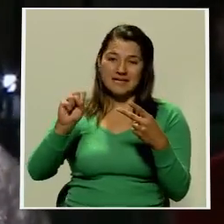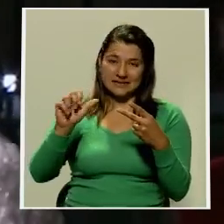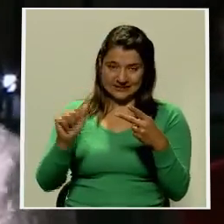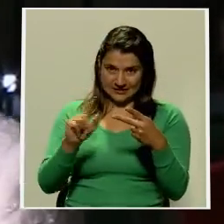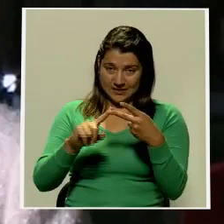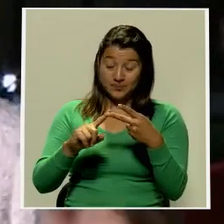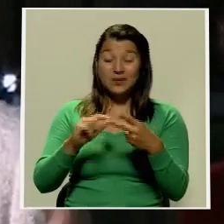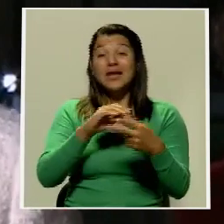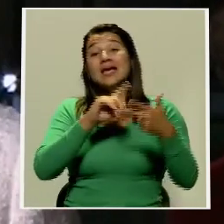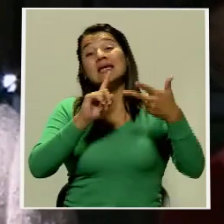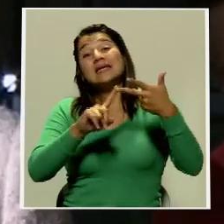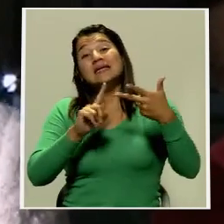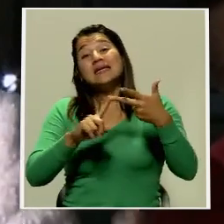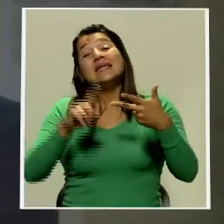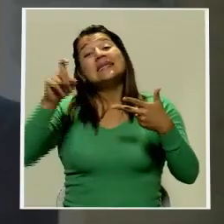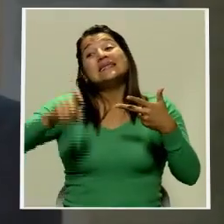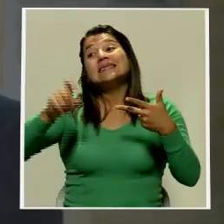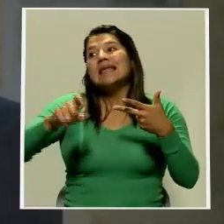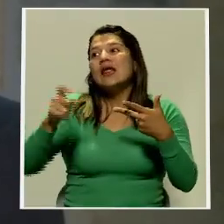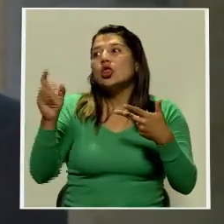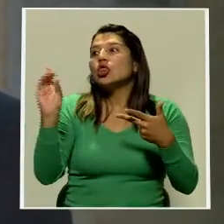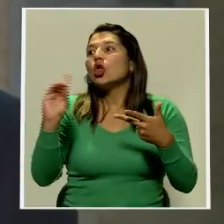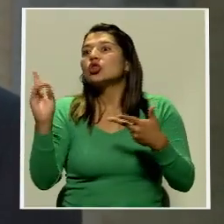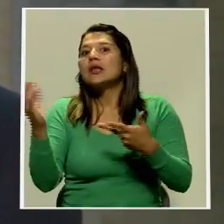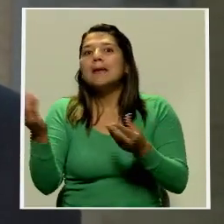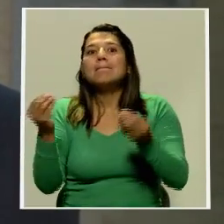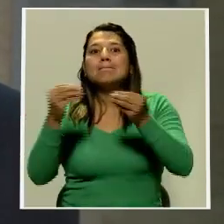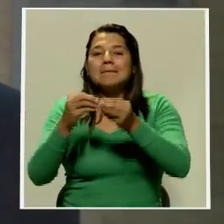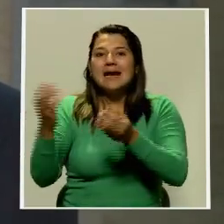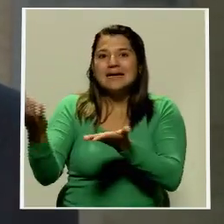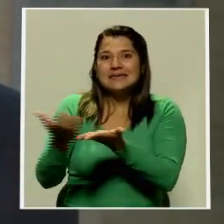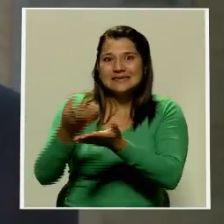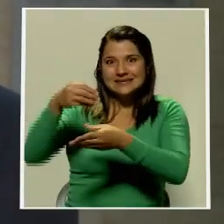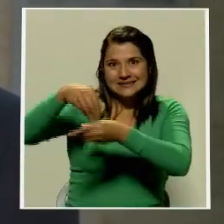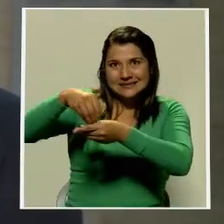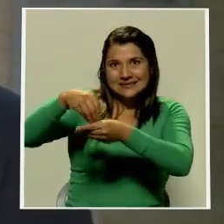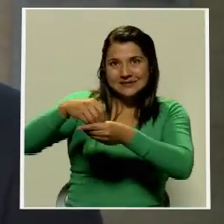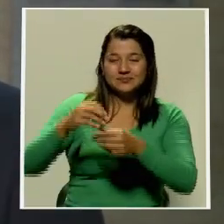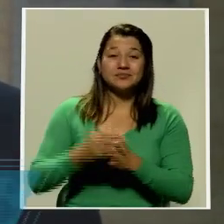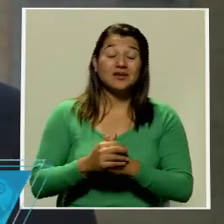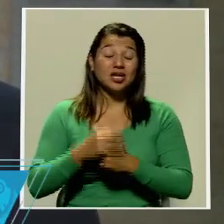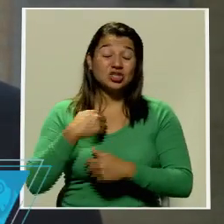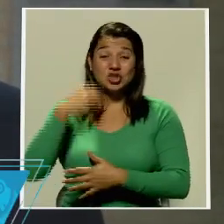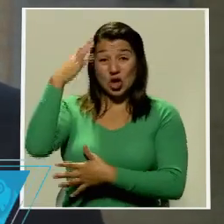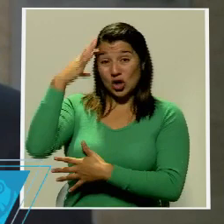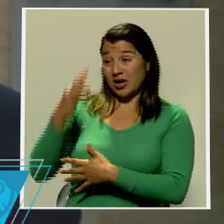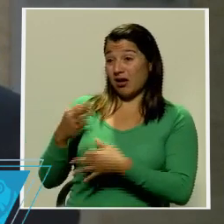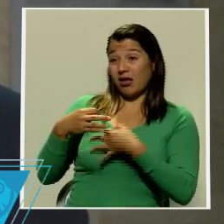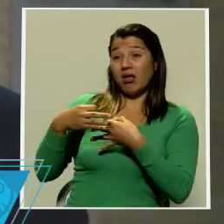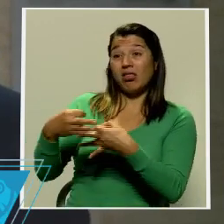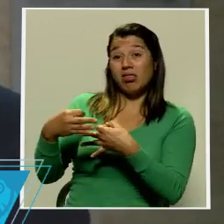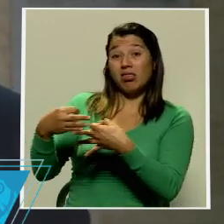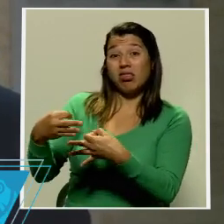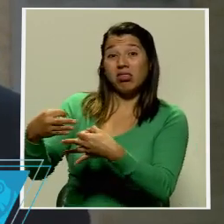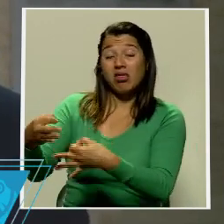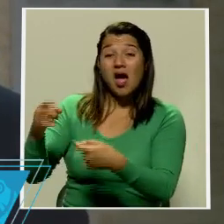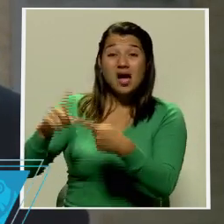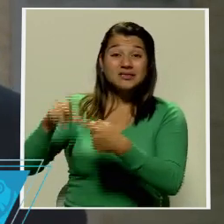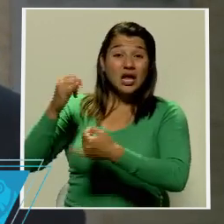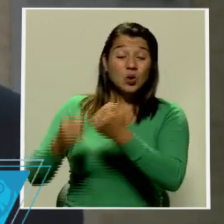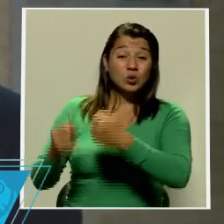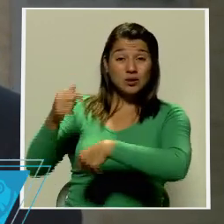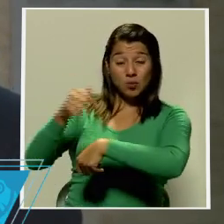es que necesitan ingresos. De hecho, lo dejaron para el último momento. El último set de la conversación